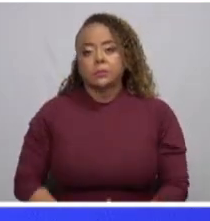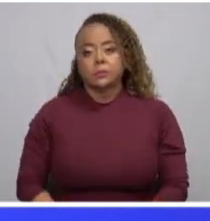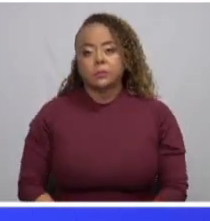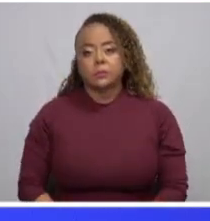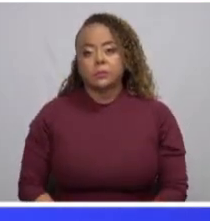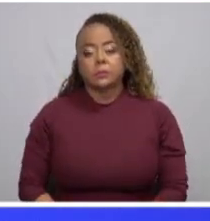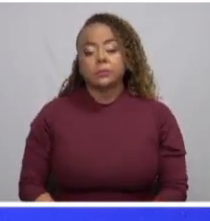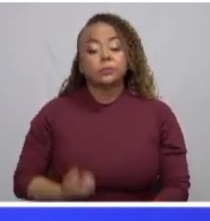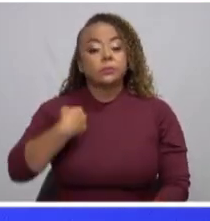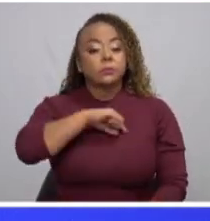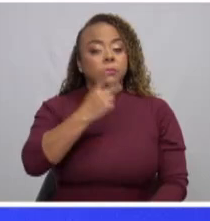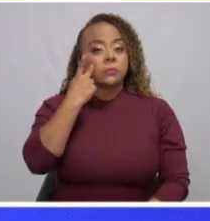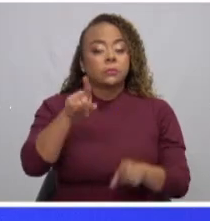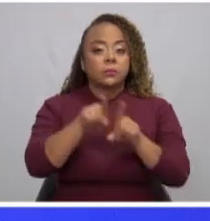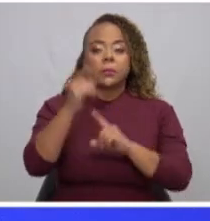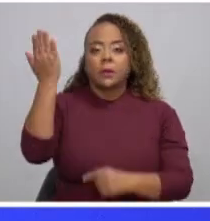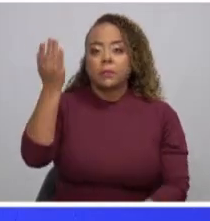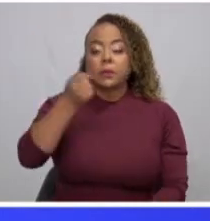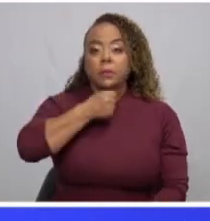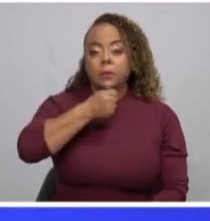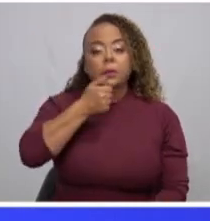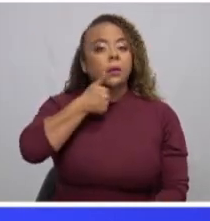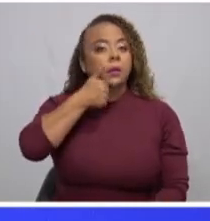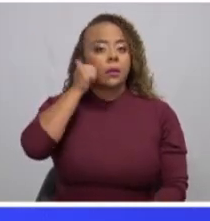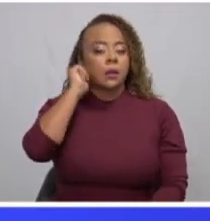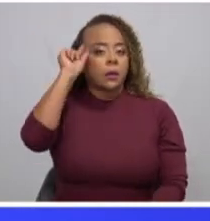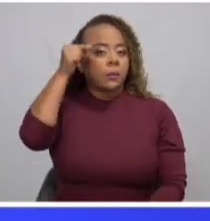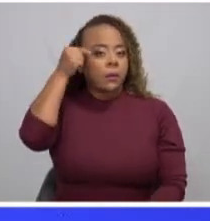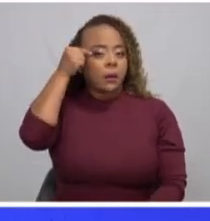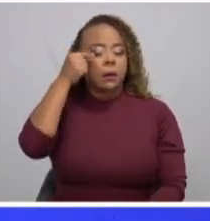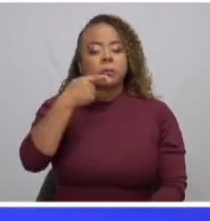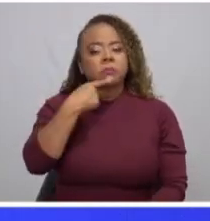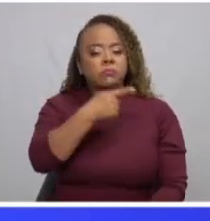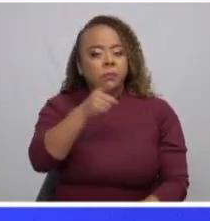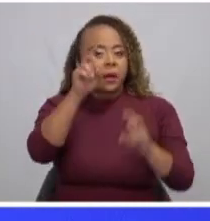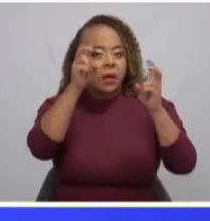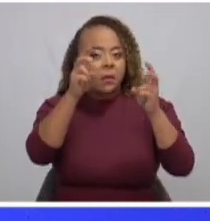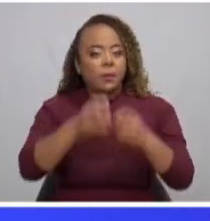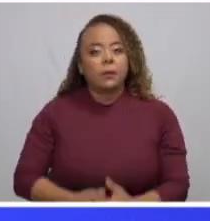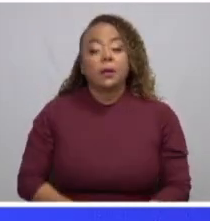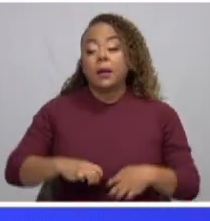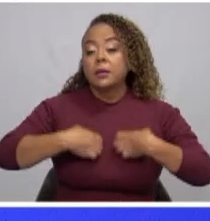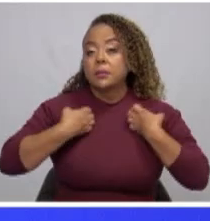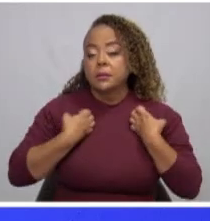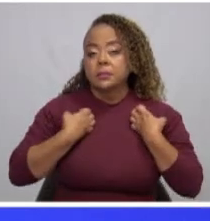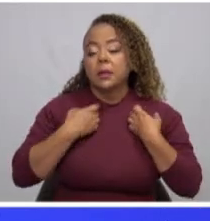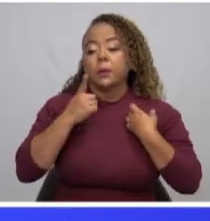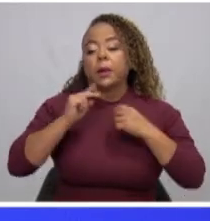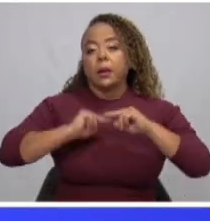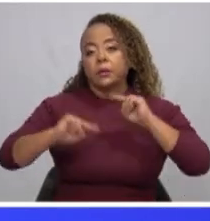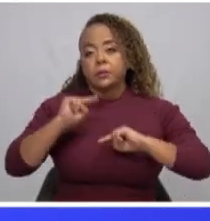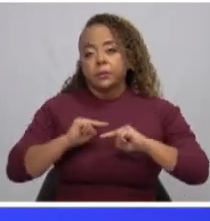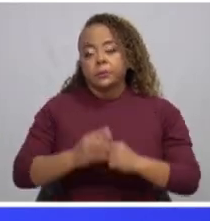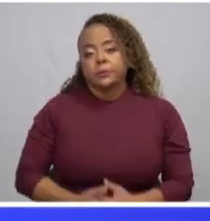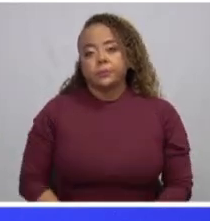veíamos Incluso en la conferencia de prensa ayer del gobierno mencionaban el tema de que va a existir una negociación